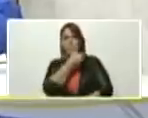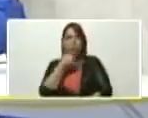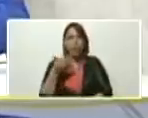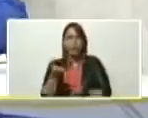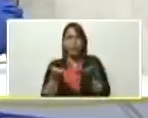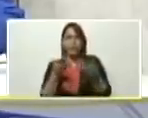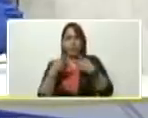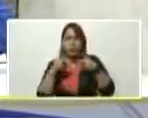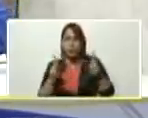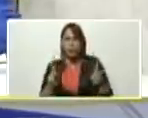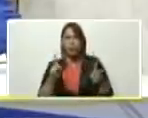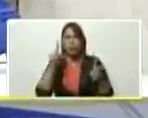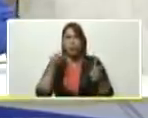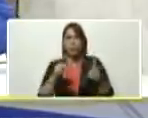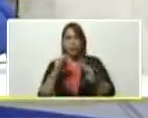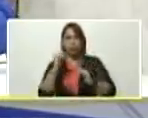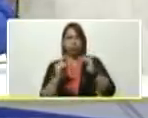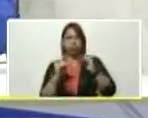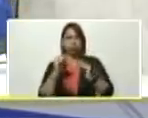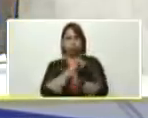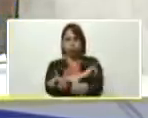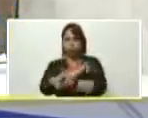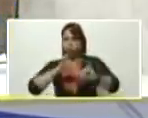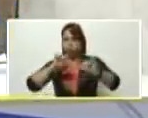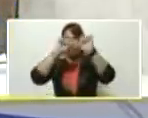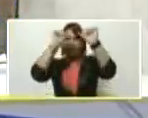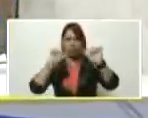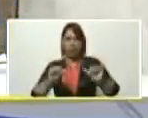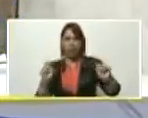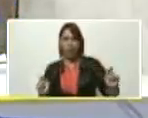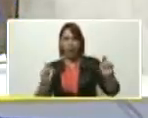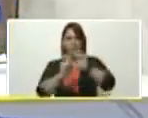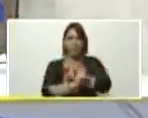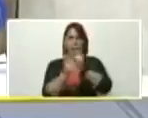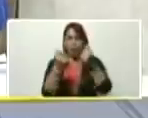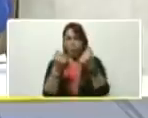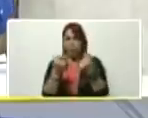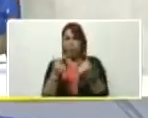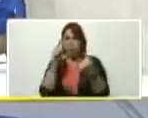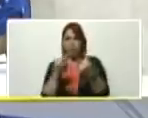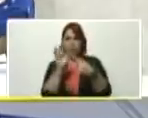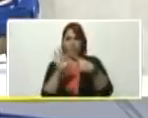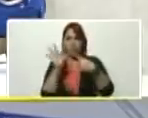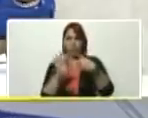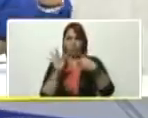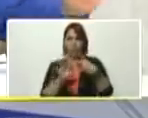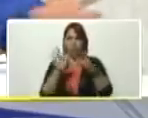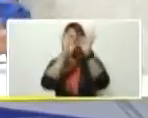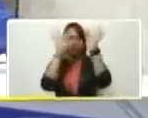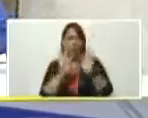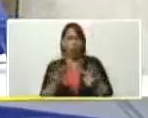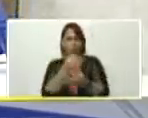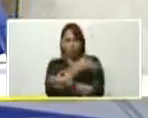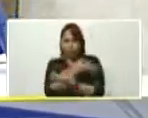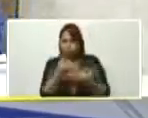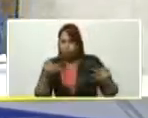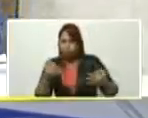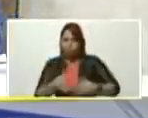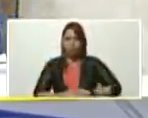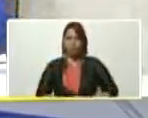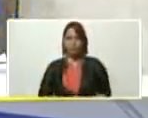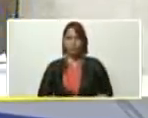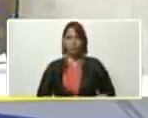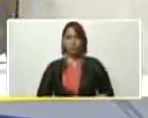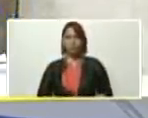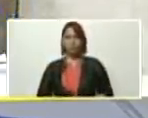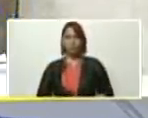públicos, para estabilizar definitivamente el sistema cambiario y que funcione de manera perfecta,